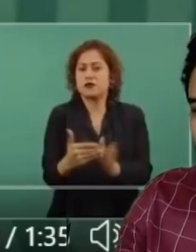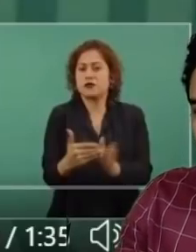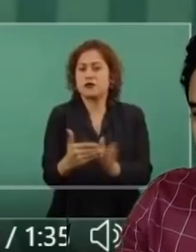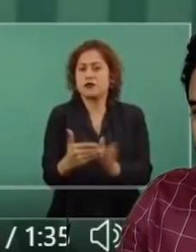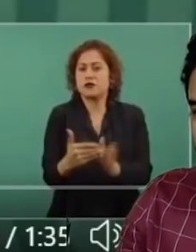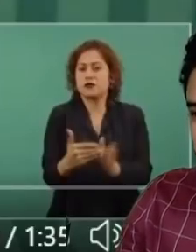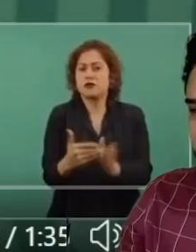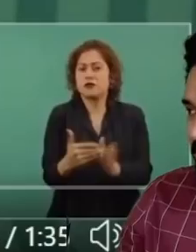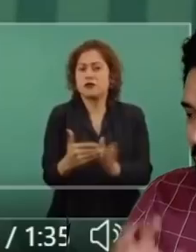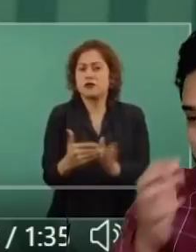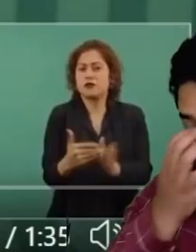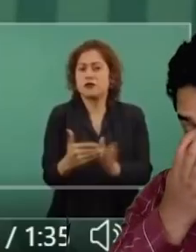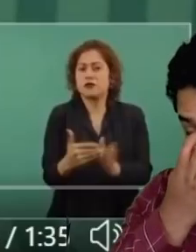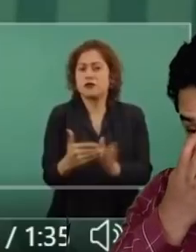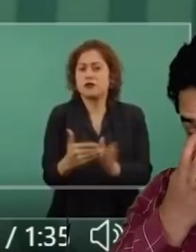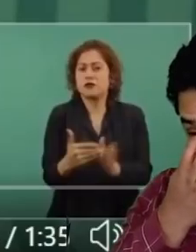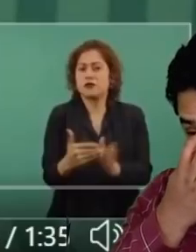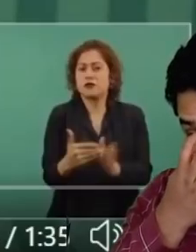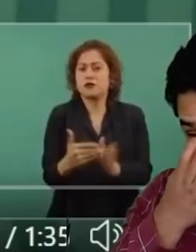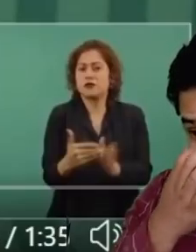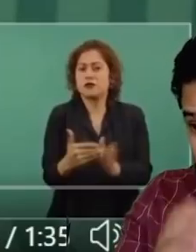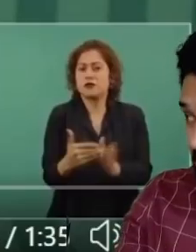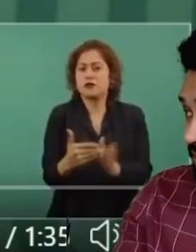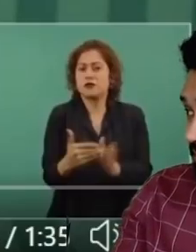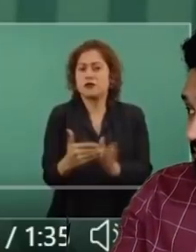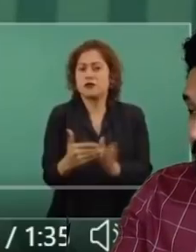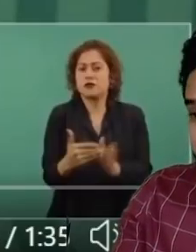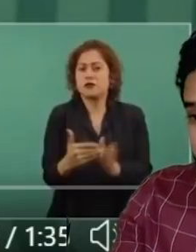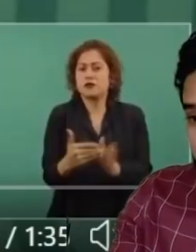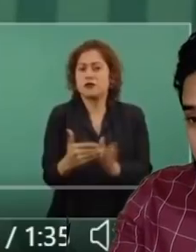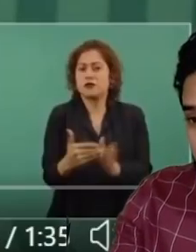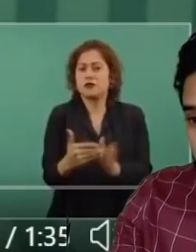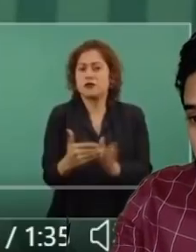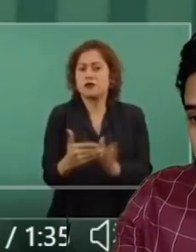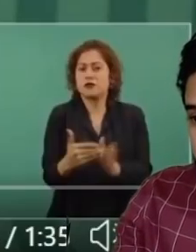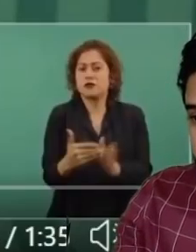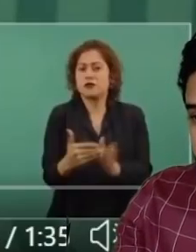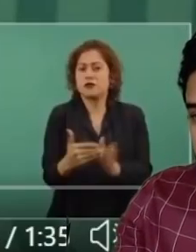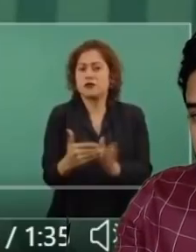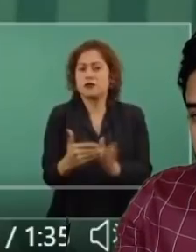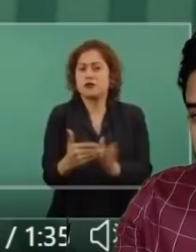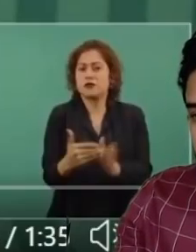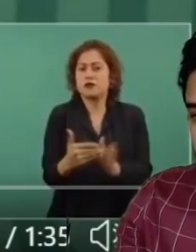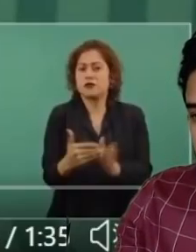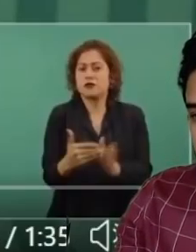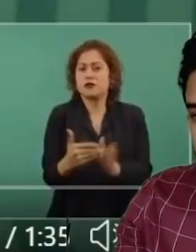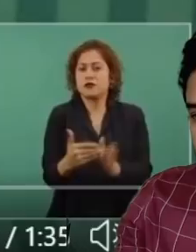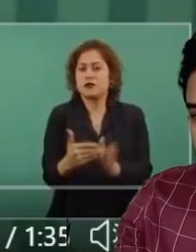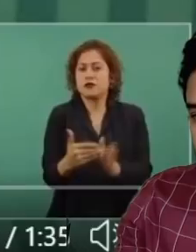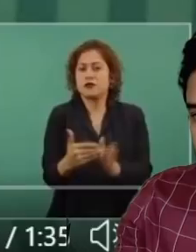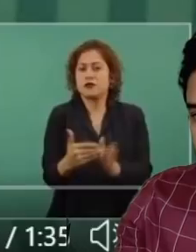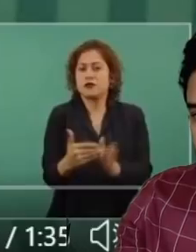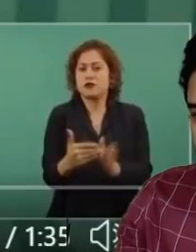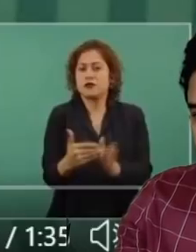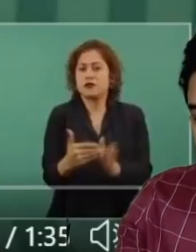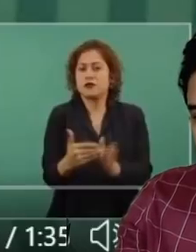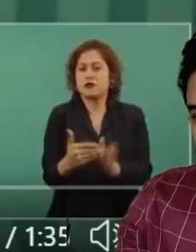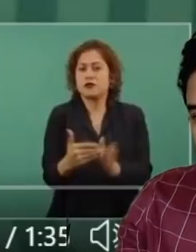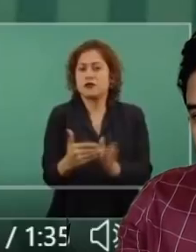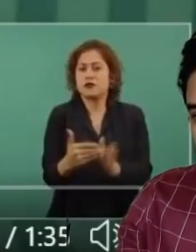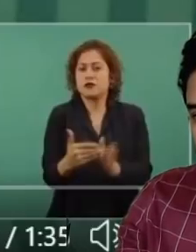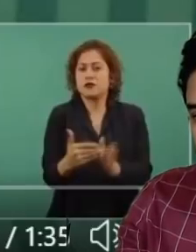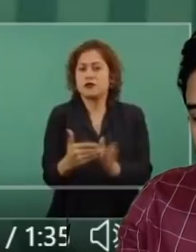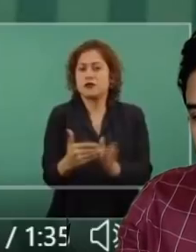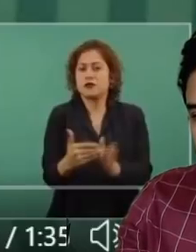pared y es donde tuvo que salir el presidente a sacar las garras por el pueblo y a defender la soberanía del mismo. ¿Qué decía en